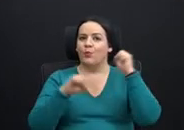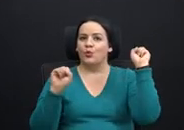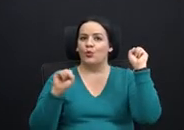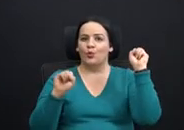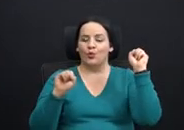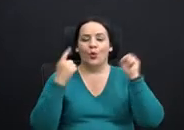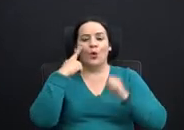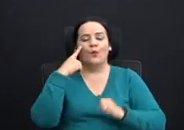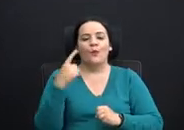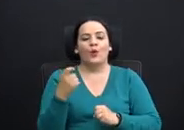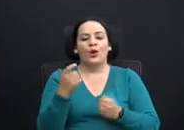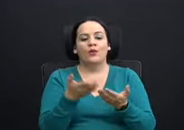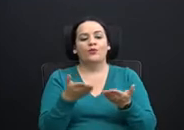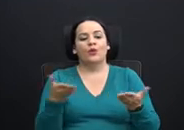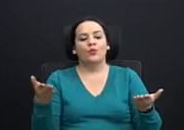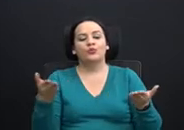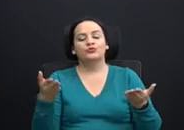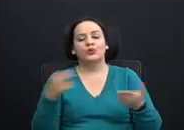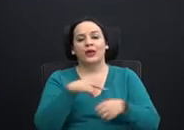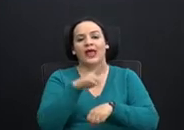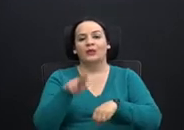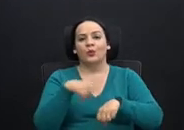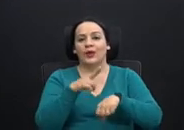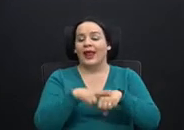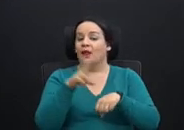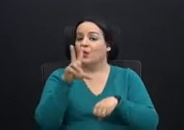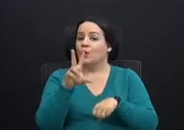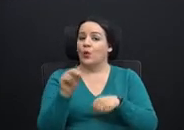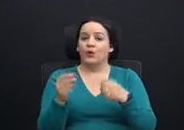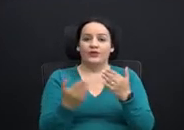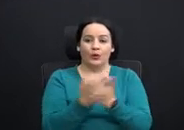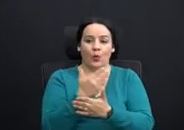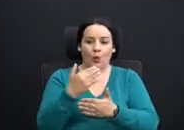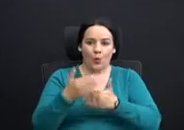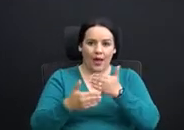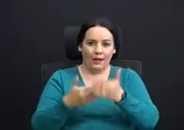un recurso natural no renovable, no hay una